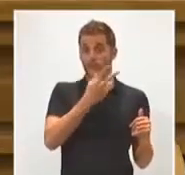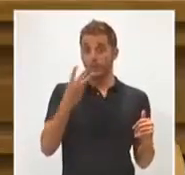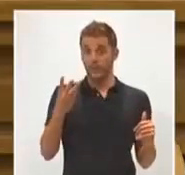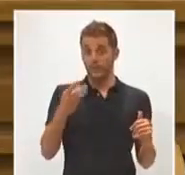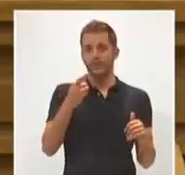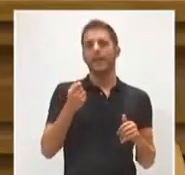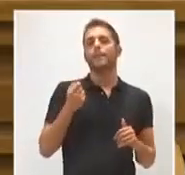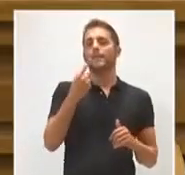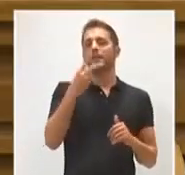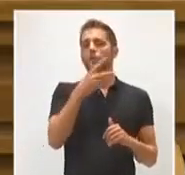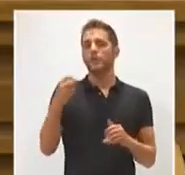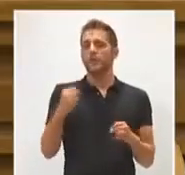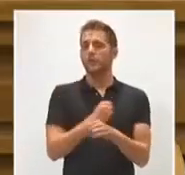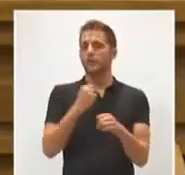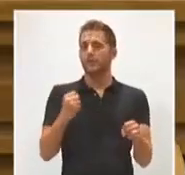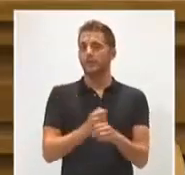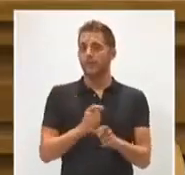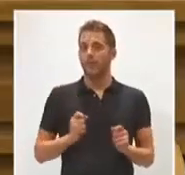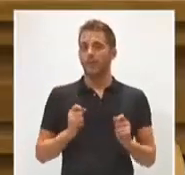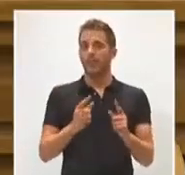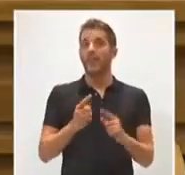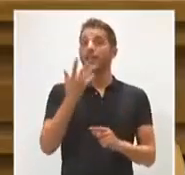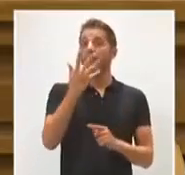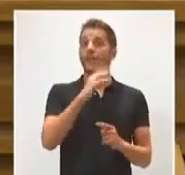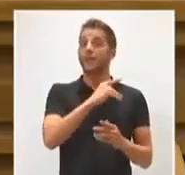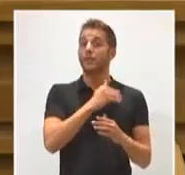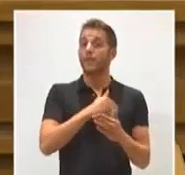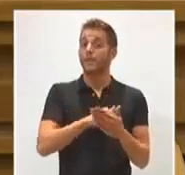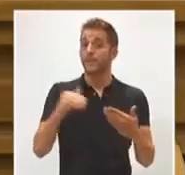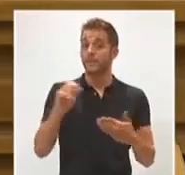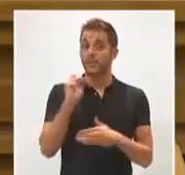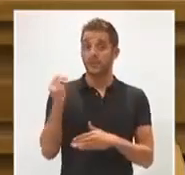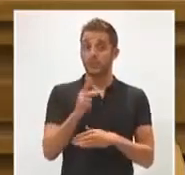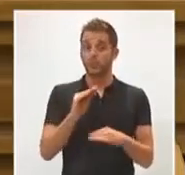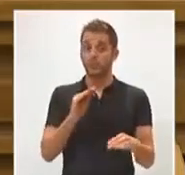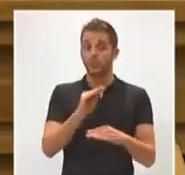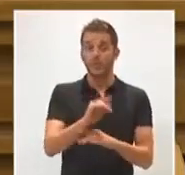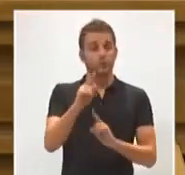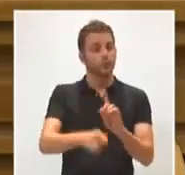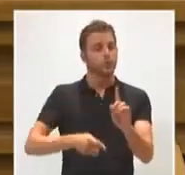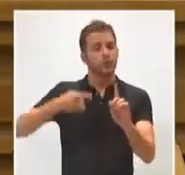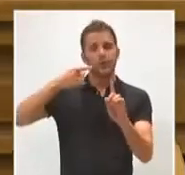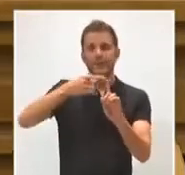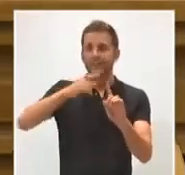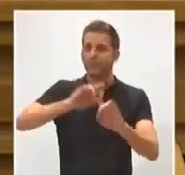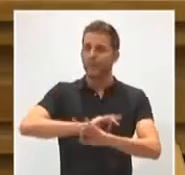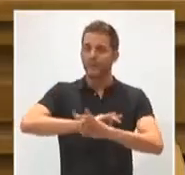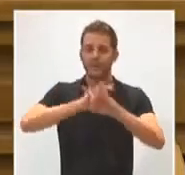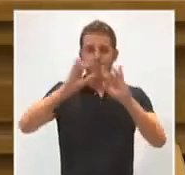200 empleos 5 millones de euros destinados a este objetivo tan incisivo tan claramente